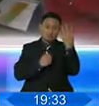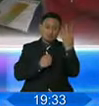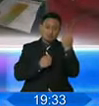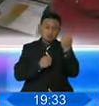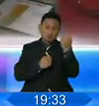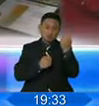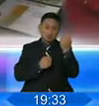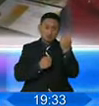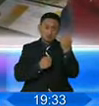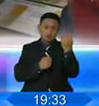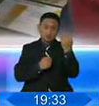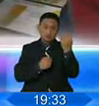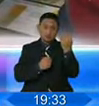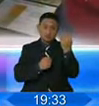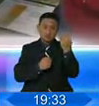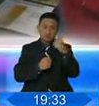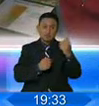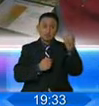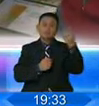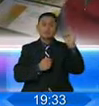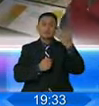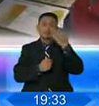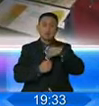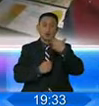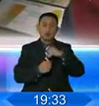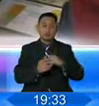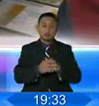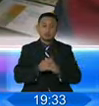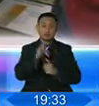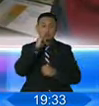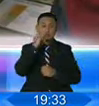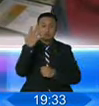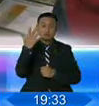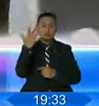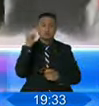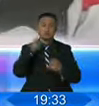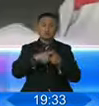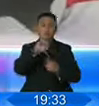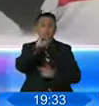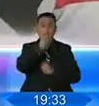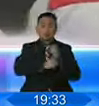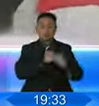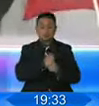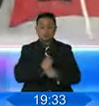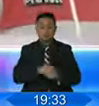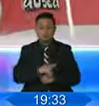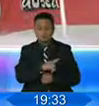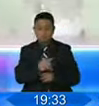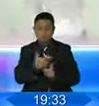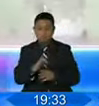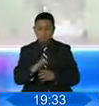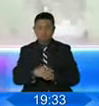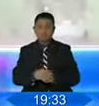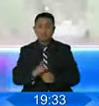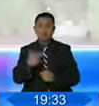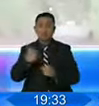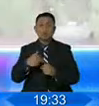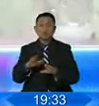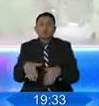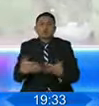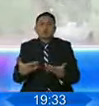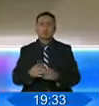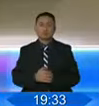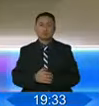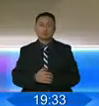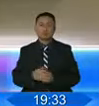14 al 18 de agosto para niños de 5 a 7 años. Los cupos son limitados y para inscribirse